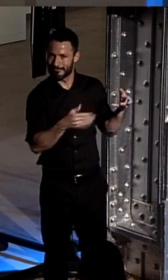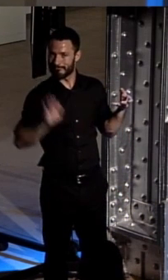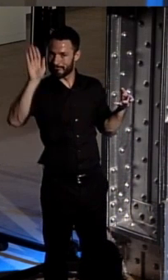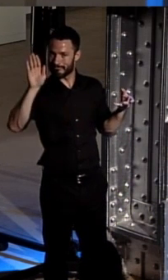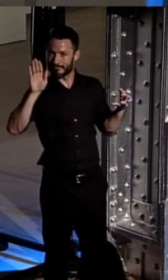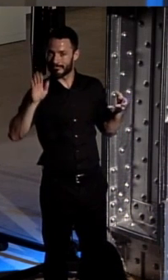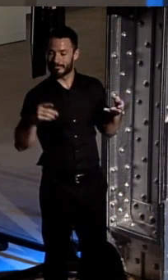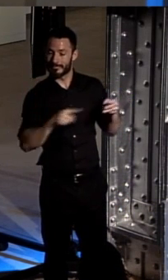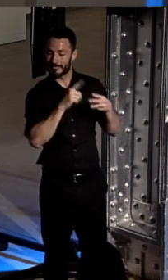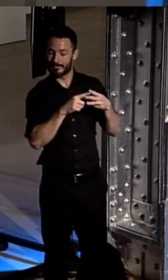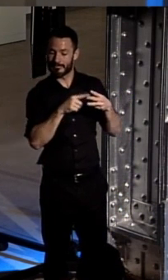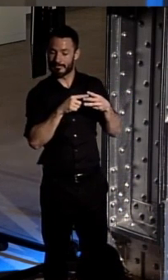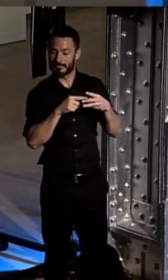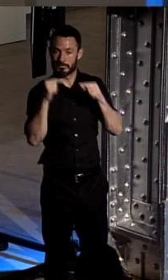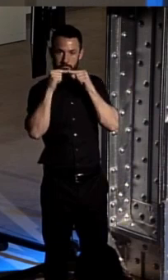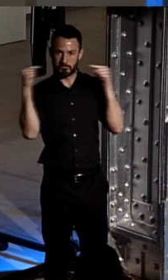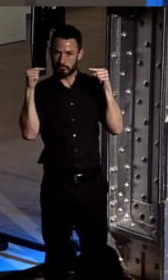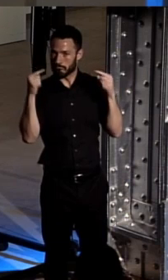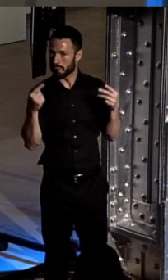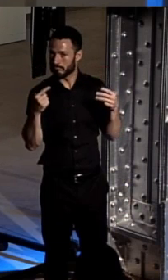Ok, ¿quién se la dejaría a este de acá? Levanten la mano.